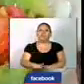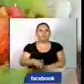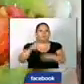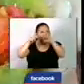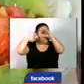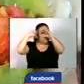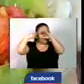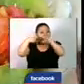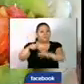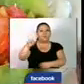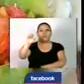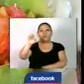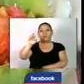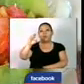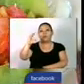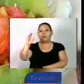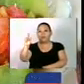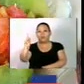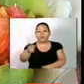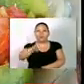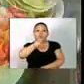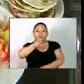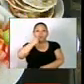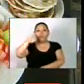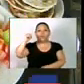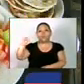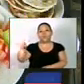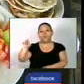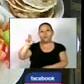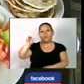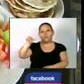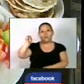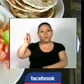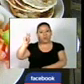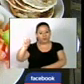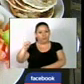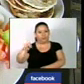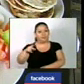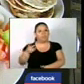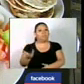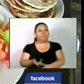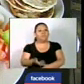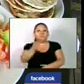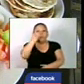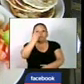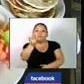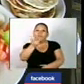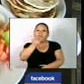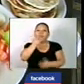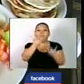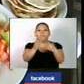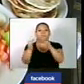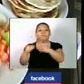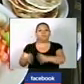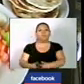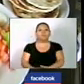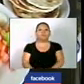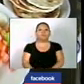imágenes de Eric Alfaro y Juan Castellanos Julio Guevara colores y sabores